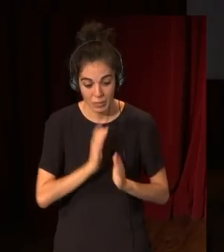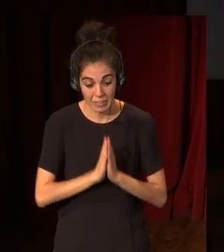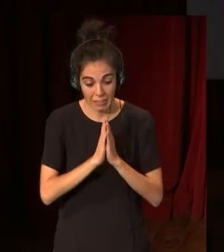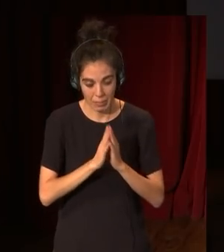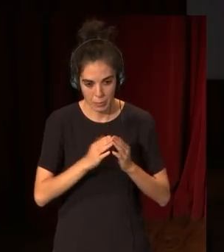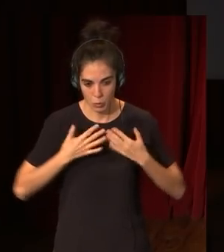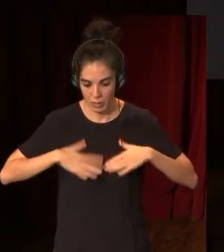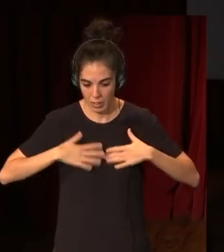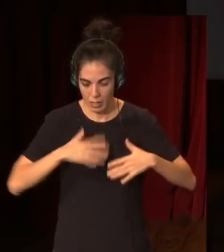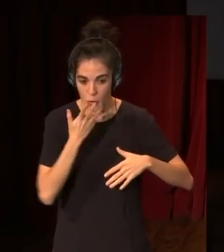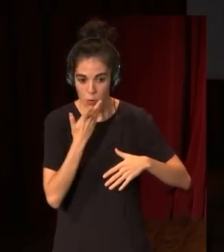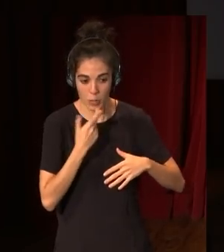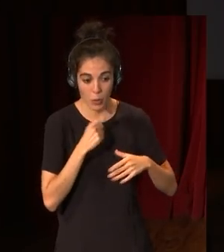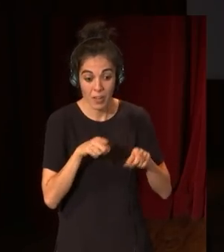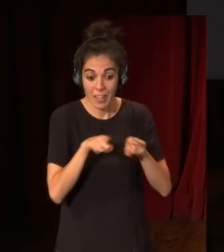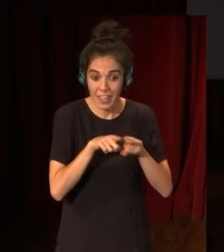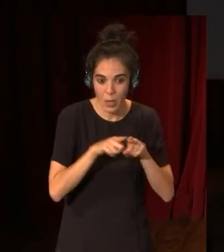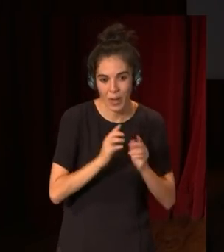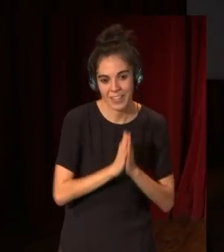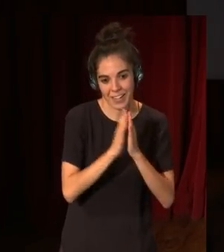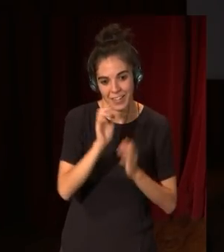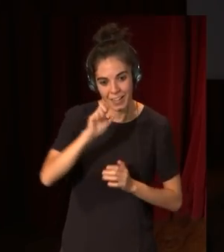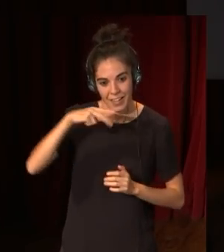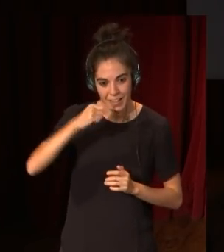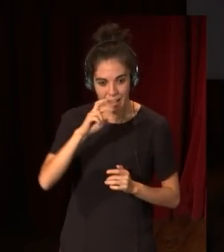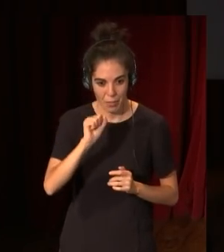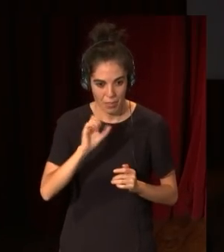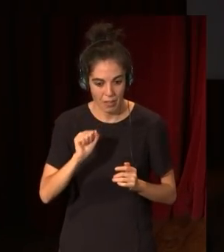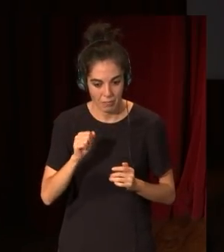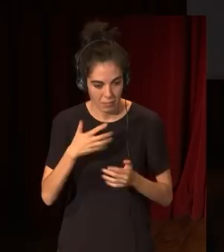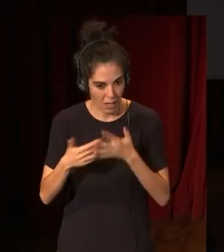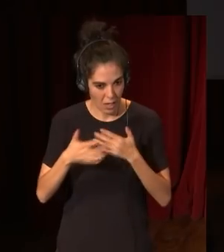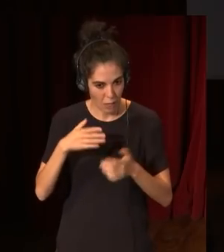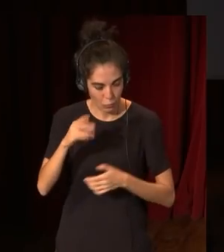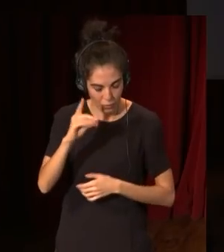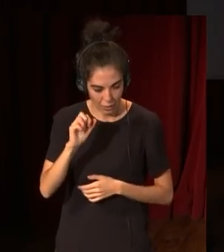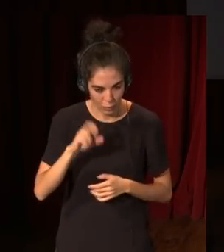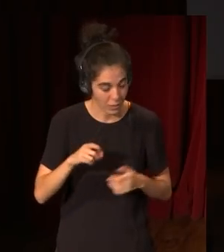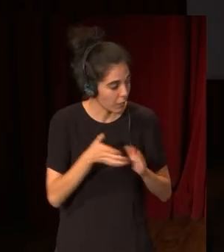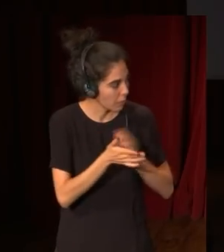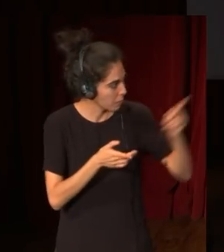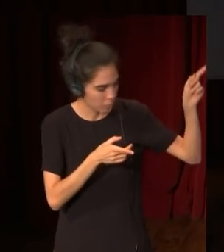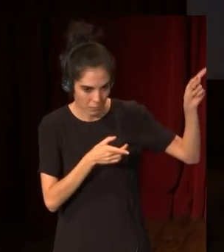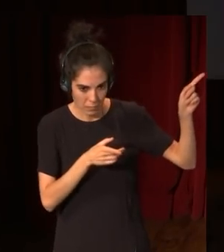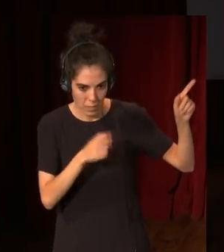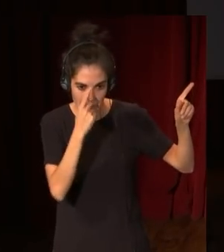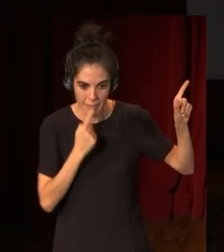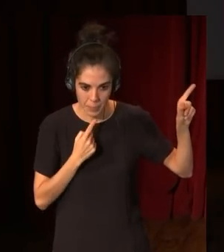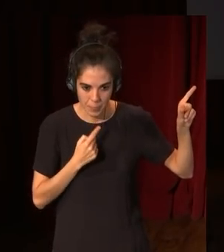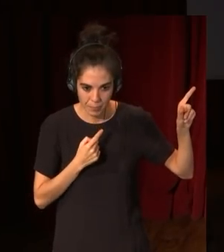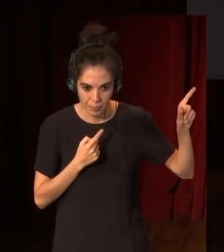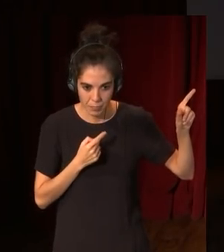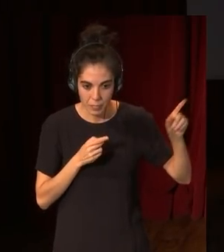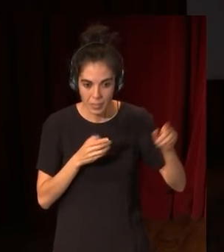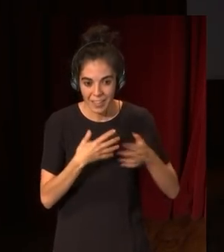colores como santa engracia de san pedro' de daroca copiosa de hora santa engracia es esta imagen de aquí una imagen realizada por